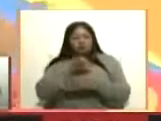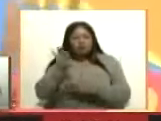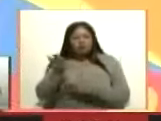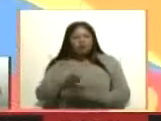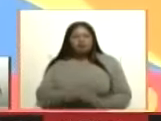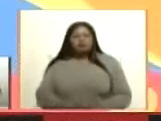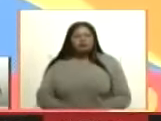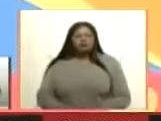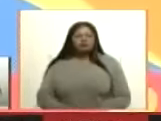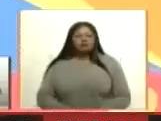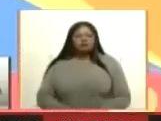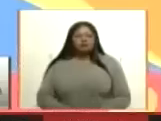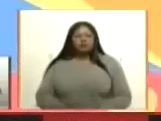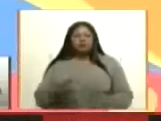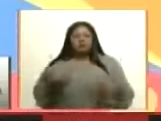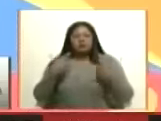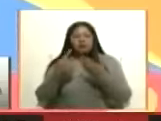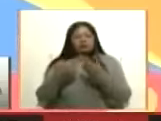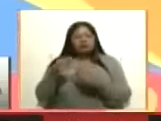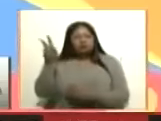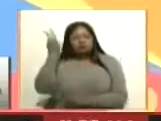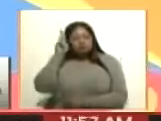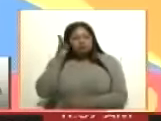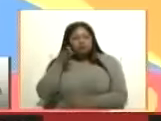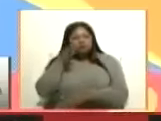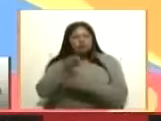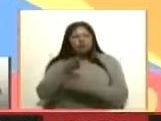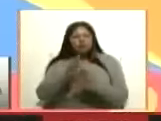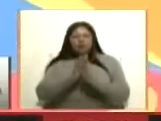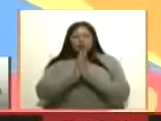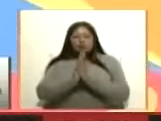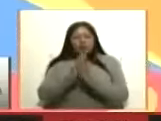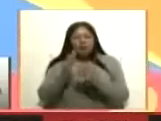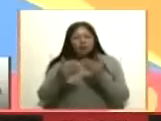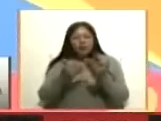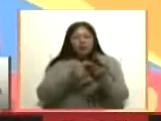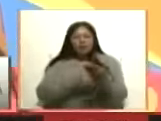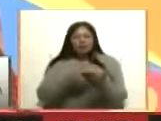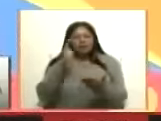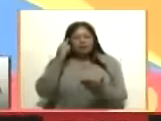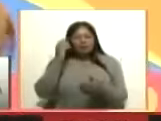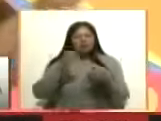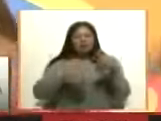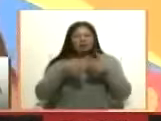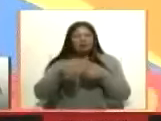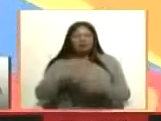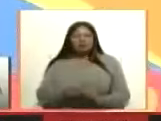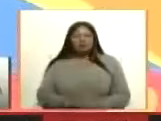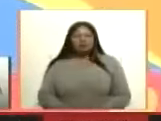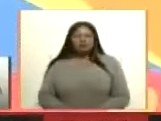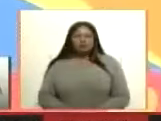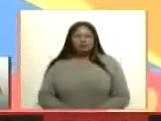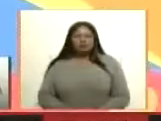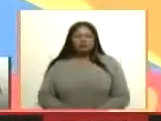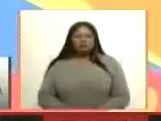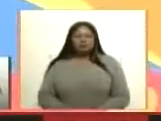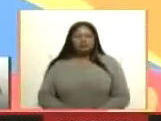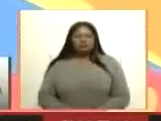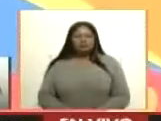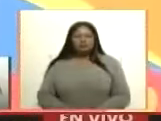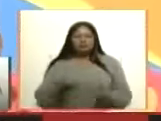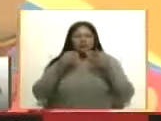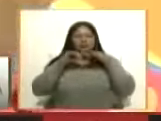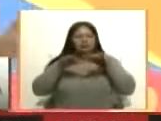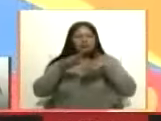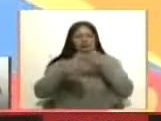nuestras religiones además ancestrales que también Hicieron una oración previo Al Día de las elecciones y le echaron la bendición a todo un pueblo que también